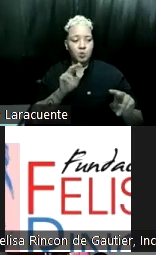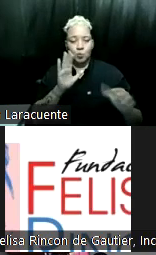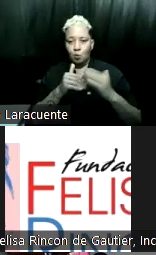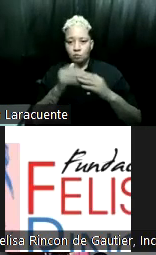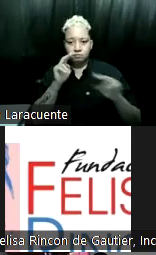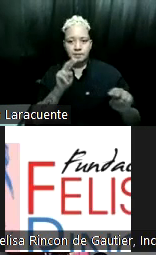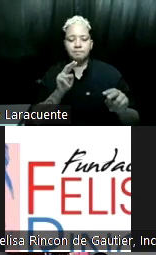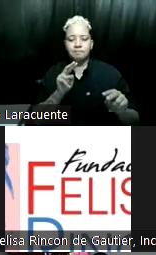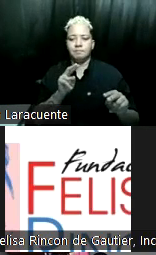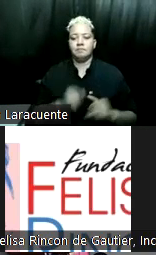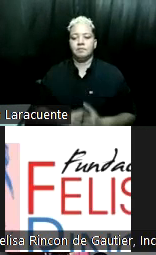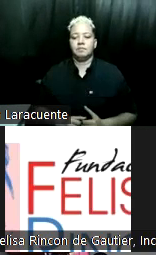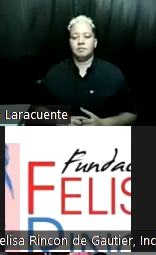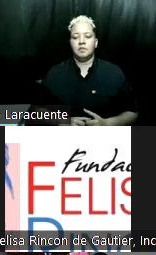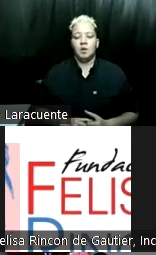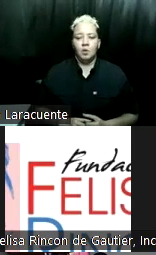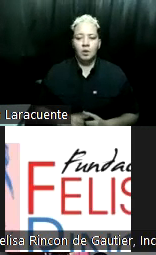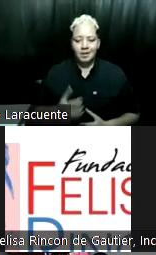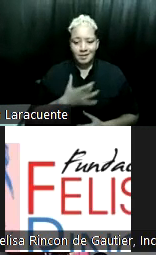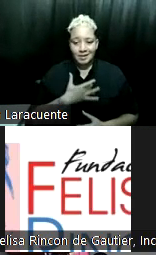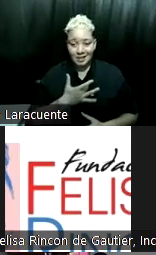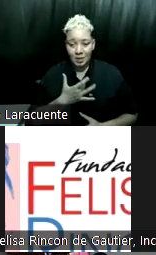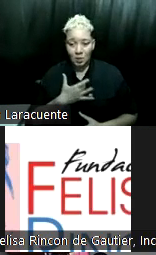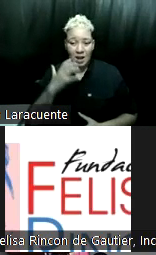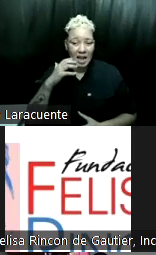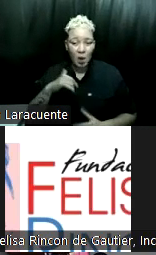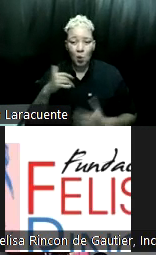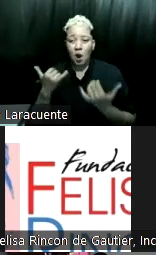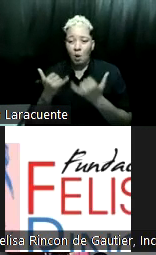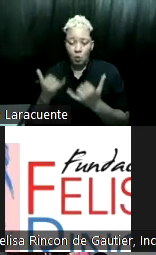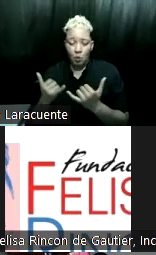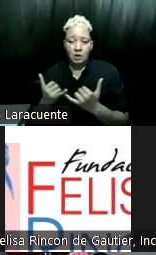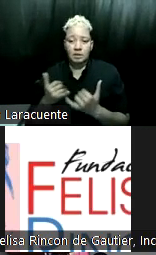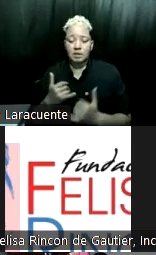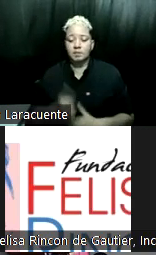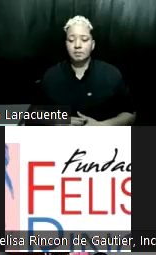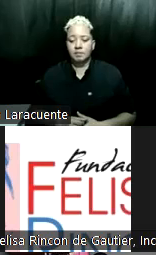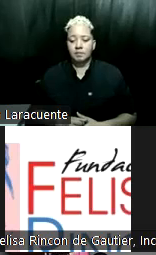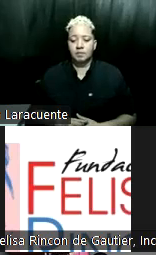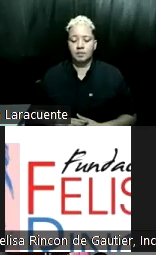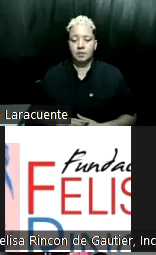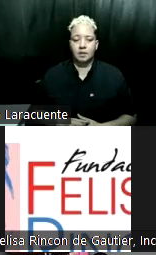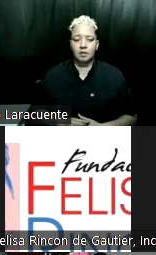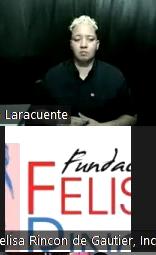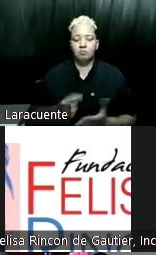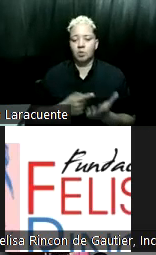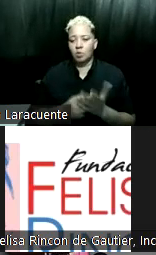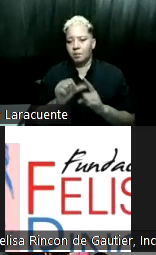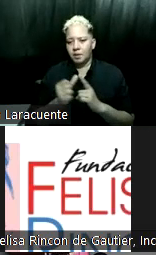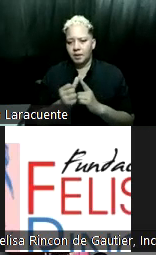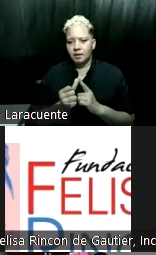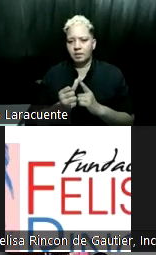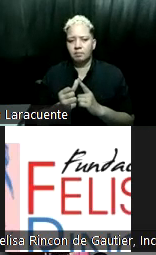Sobre la ola de calor que sentimos hoy, en estos momentos, y hablando del ambiente, dice una